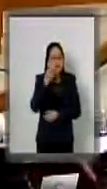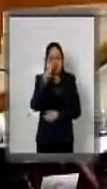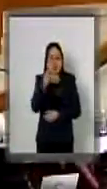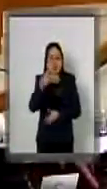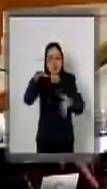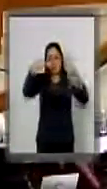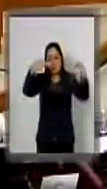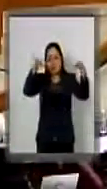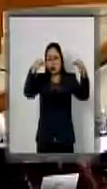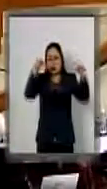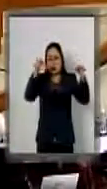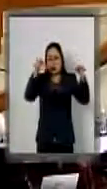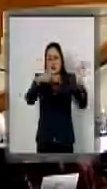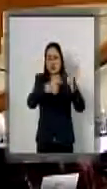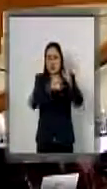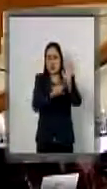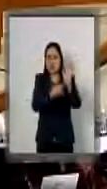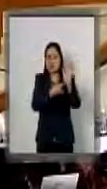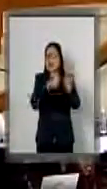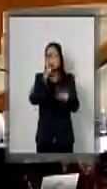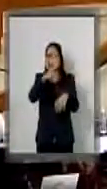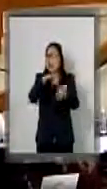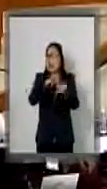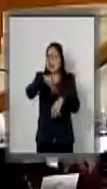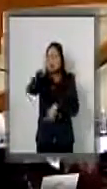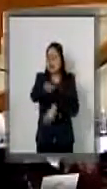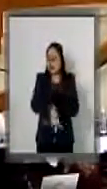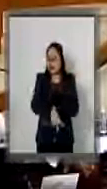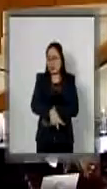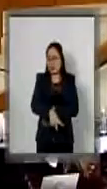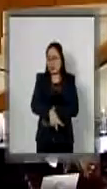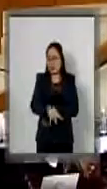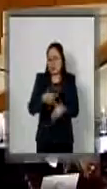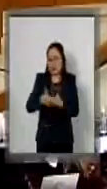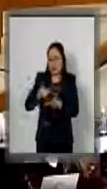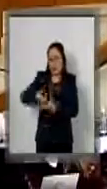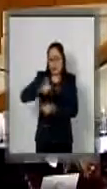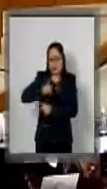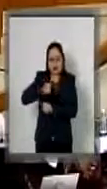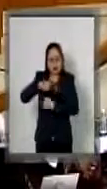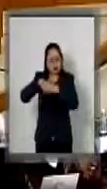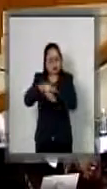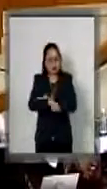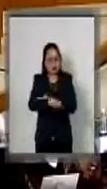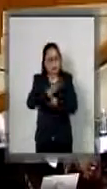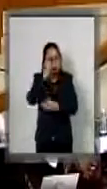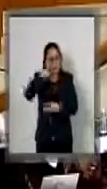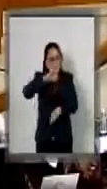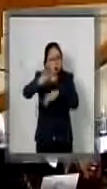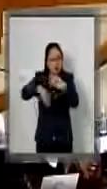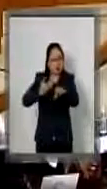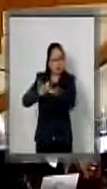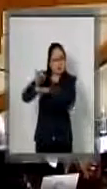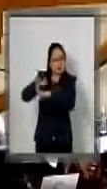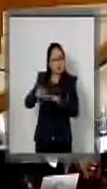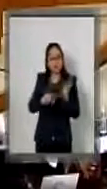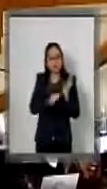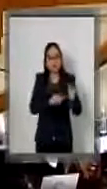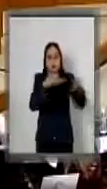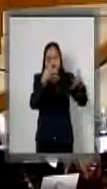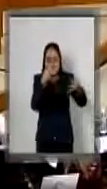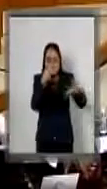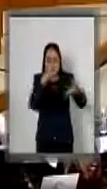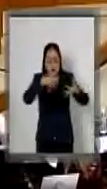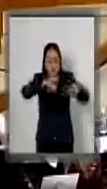la verdad de la presencia de las Fuerzas Armadas en las entidades federativas.